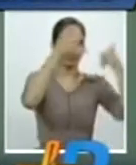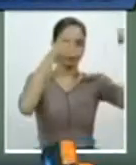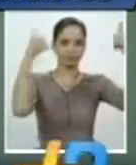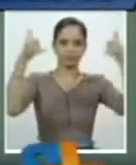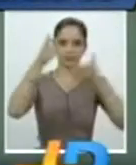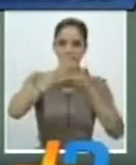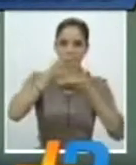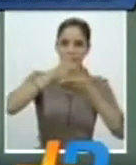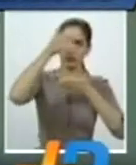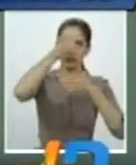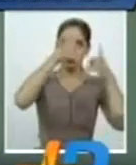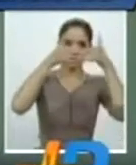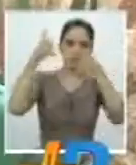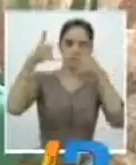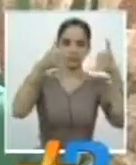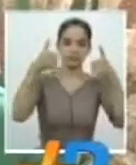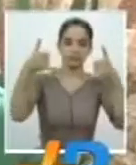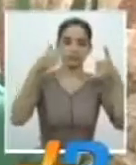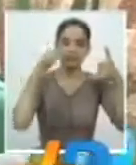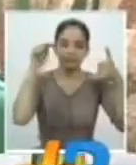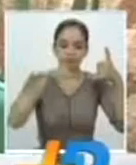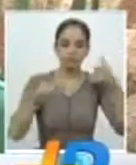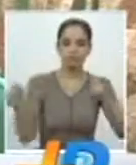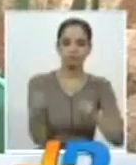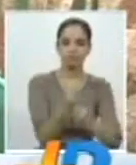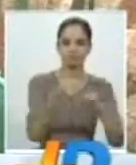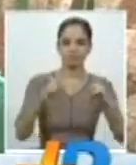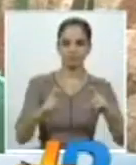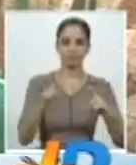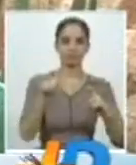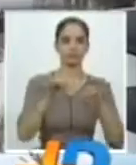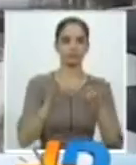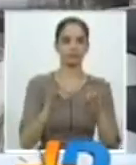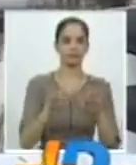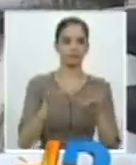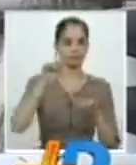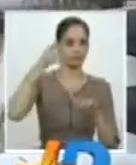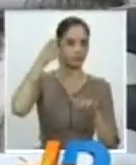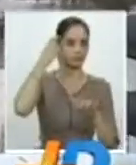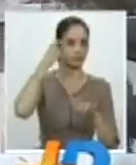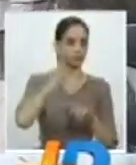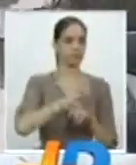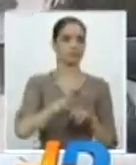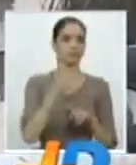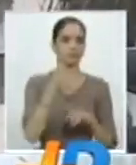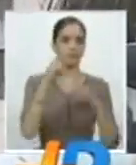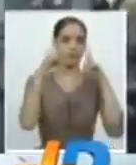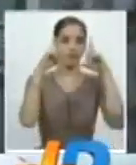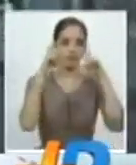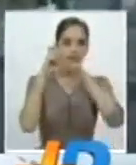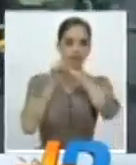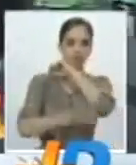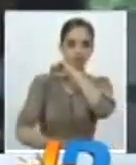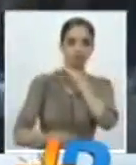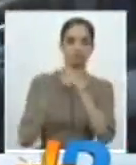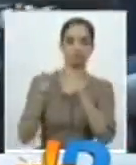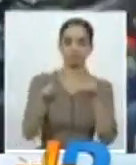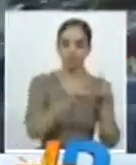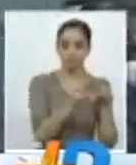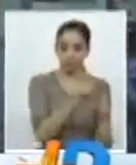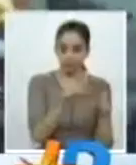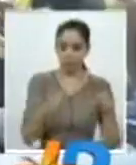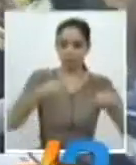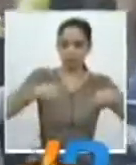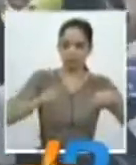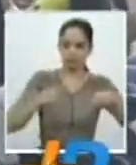instaladas en la ciudad. El secretario de Gobierno de Cali advirtió que con fotomultas se impondrán comparendos a los motociclistas